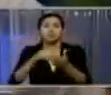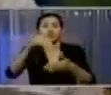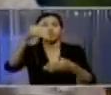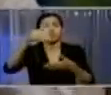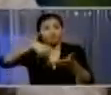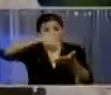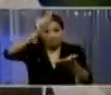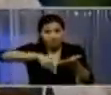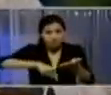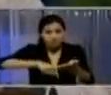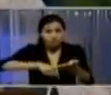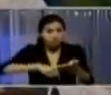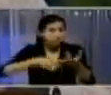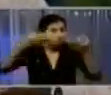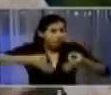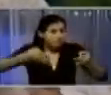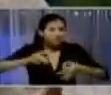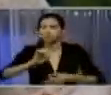e ilegales, ¿lo saben?